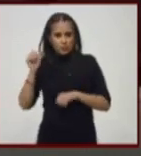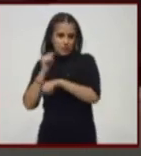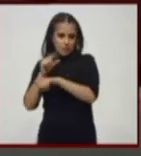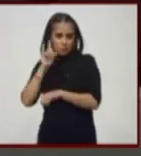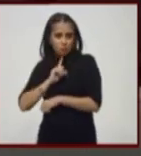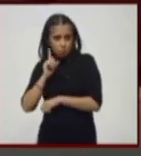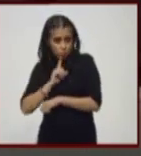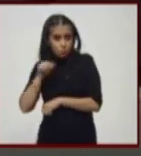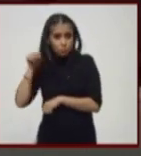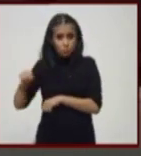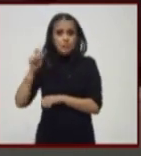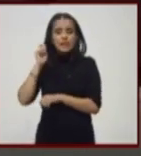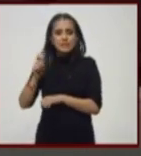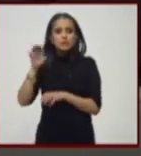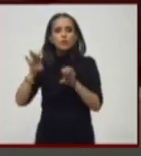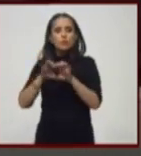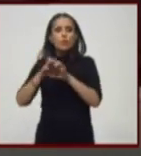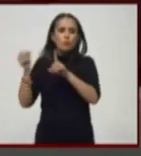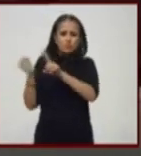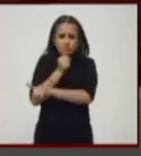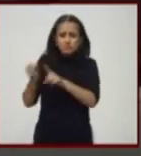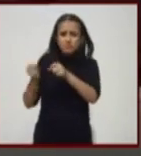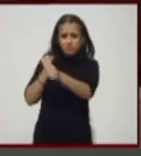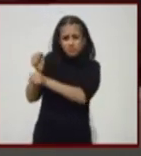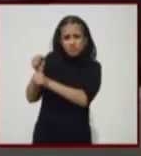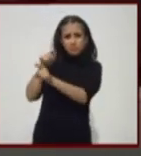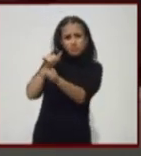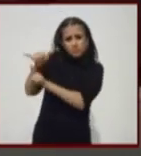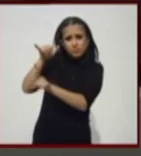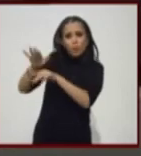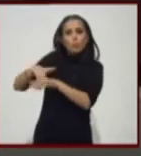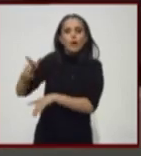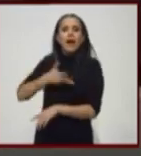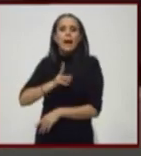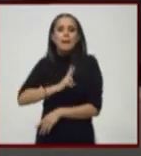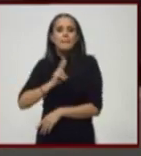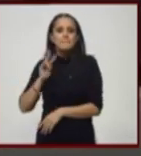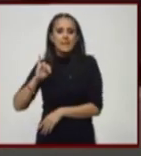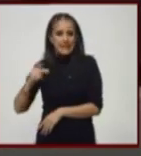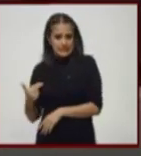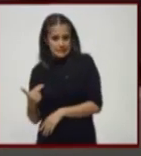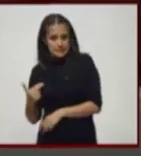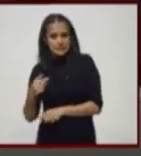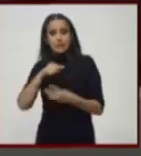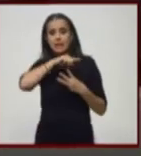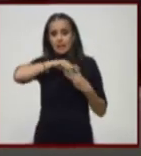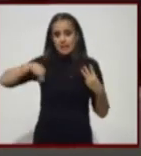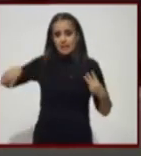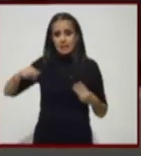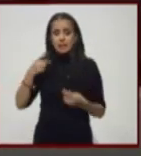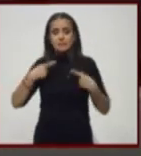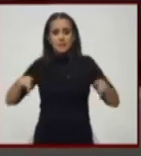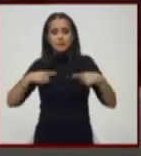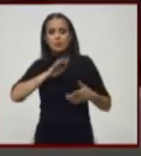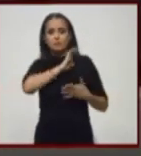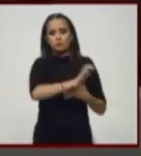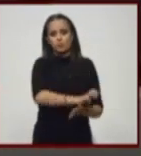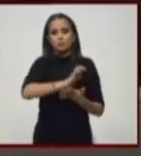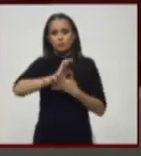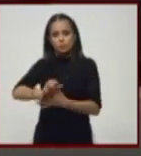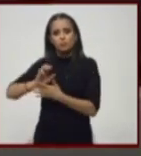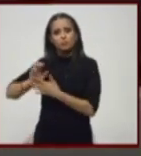también maniatado o golpeado por el hecho de tener vih son tres personajes que son marginados son